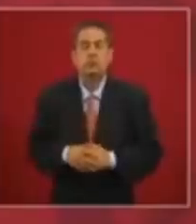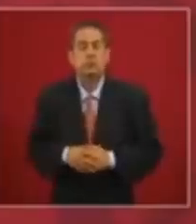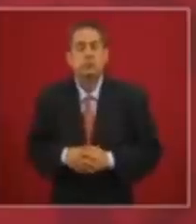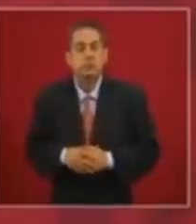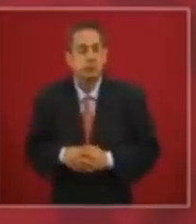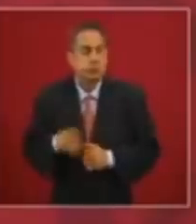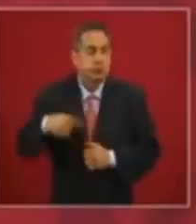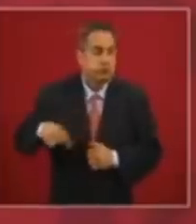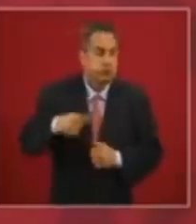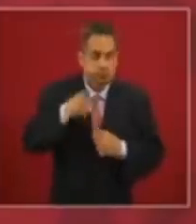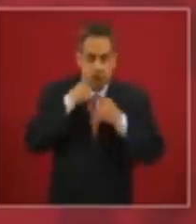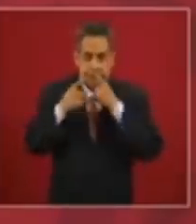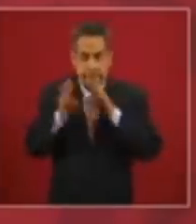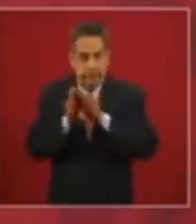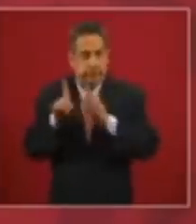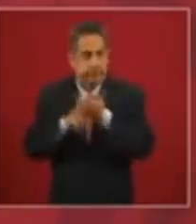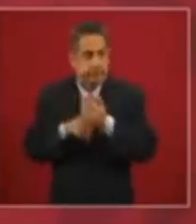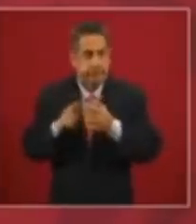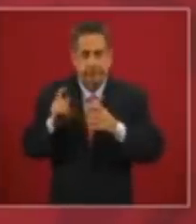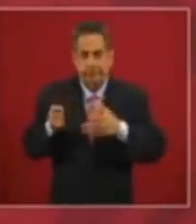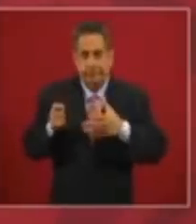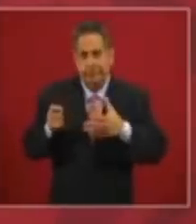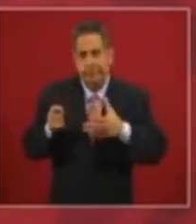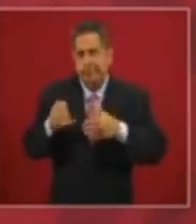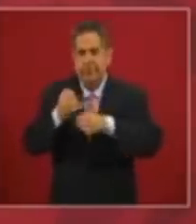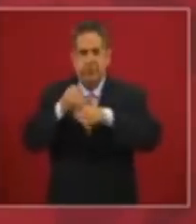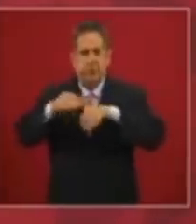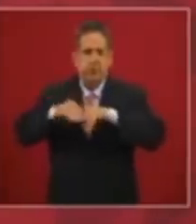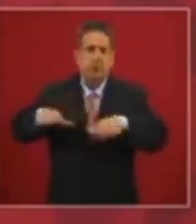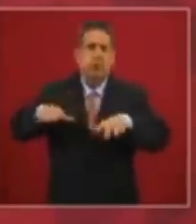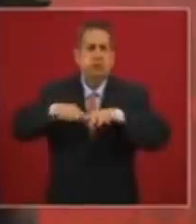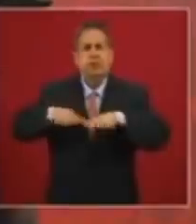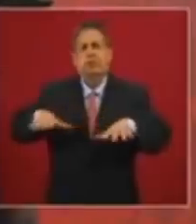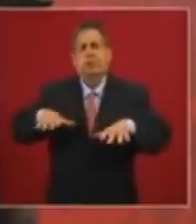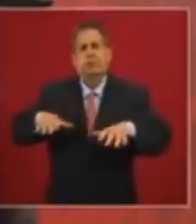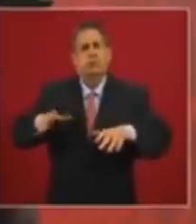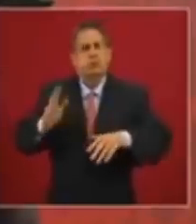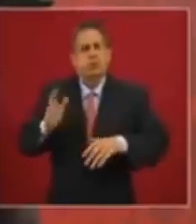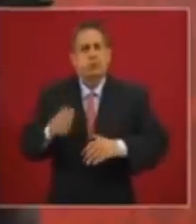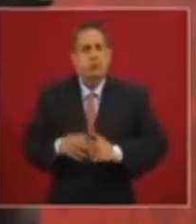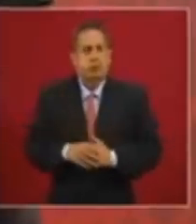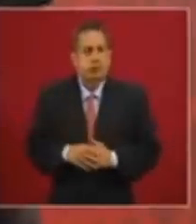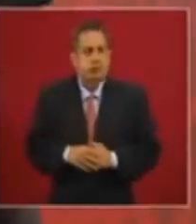Quedamos en tener ya un informe